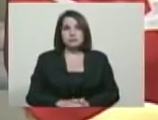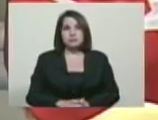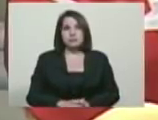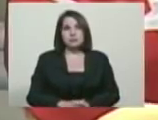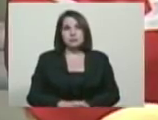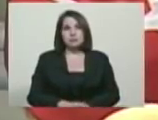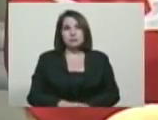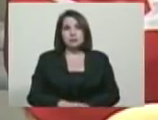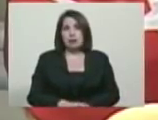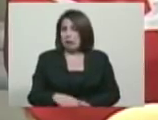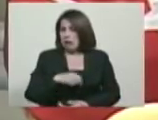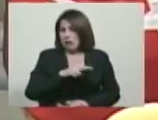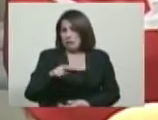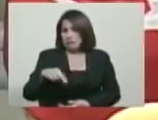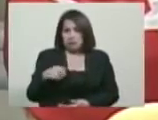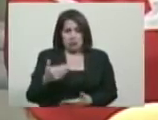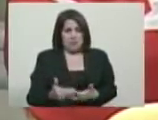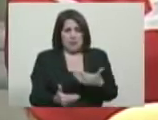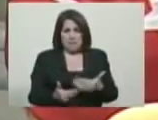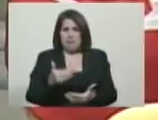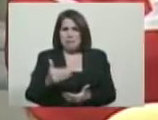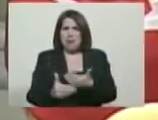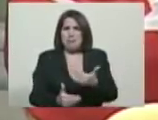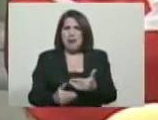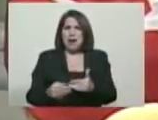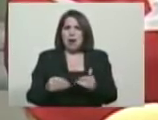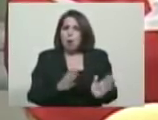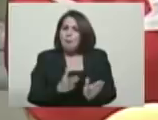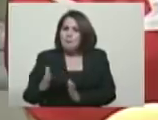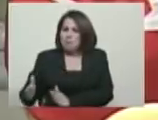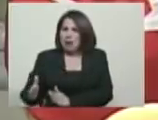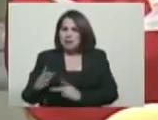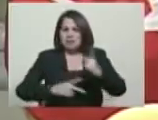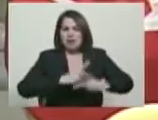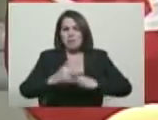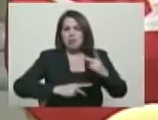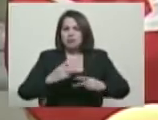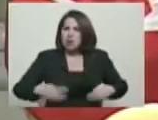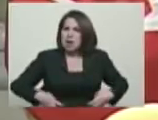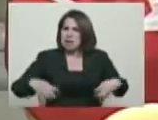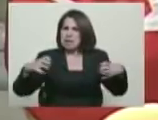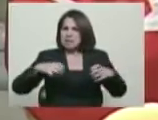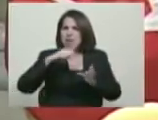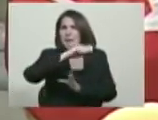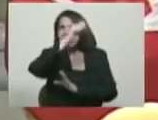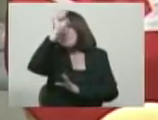Nosotros hemos echado a andar un plan para la producción de riqueza minera